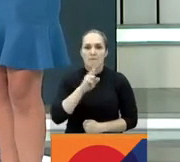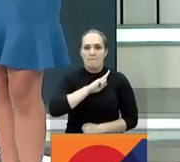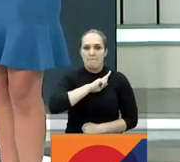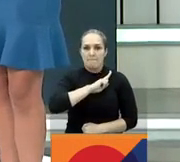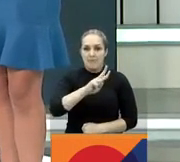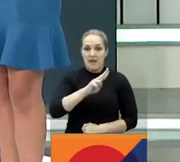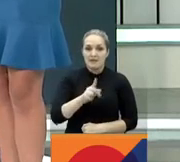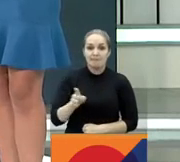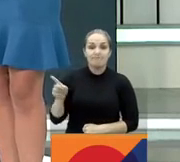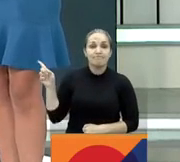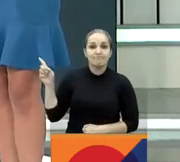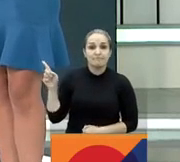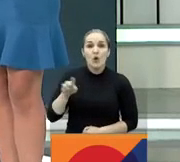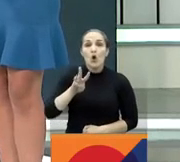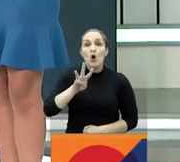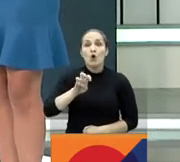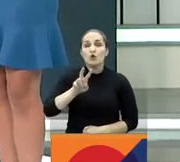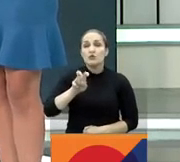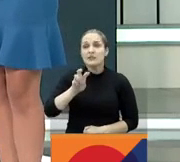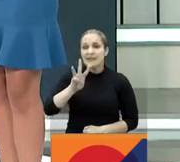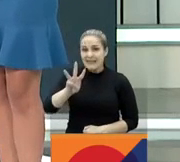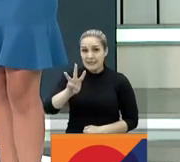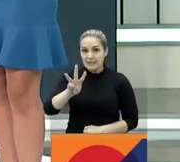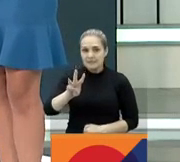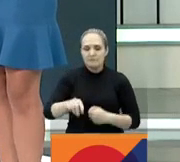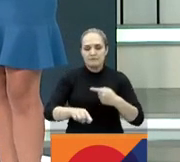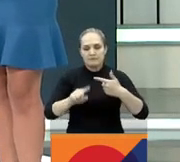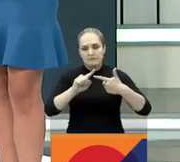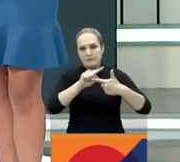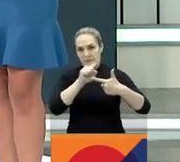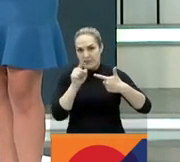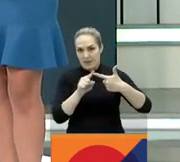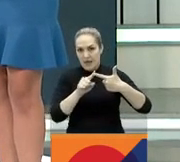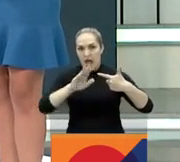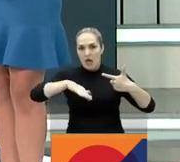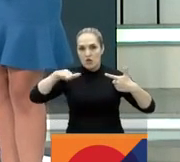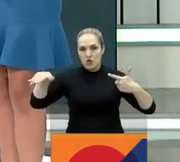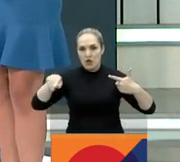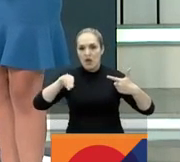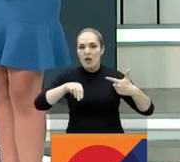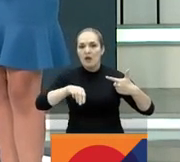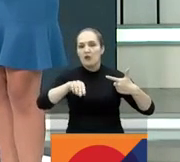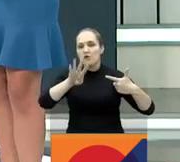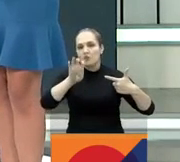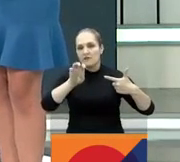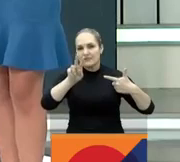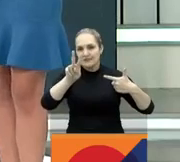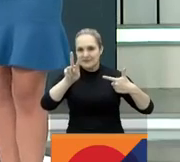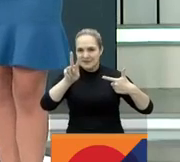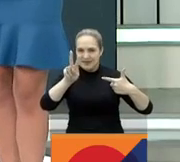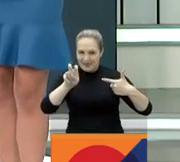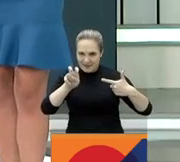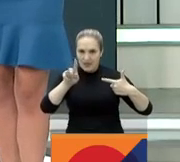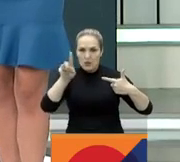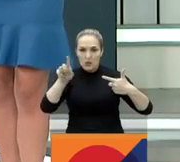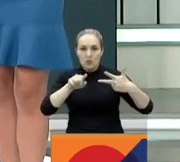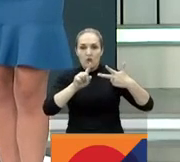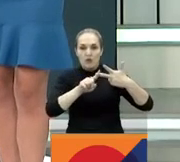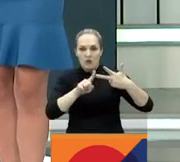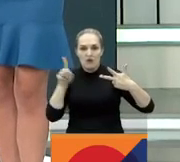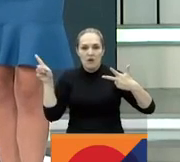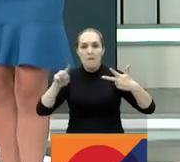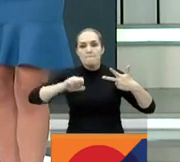con 873, Antioquia le sigue con 791, luego Bogotá con 540, Atlántico